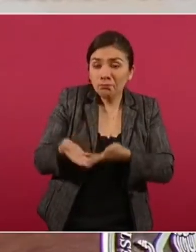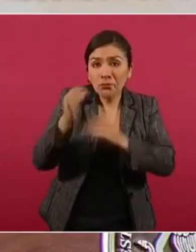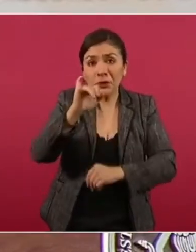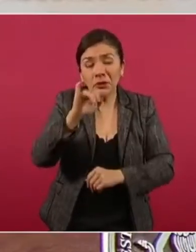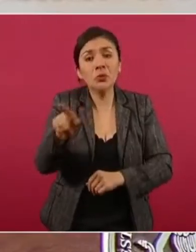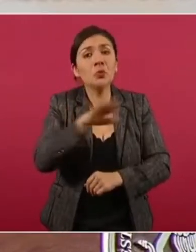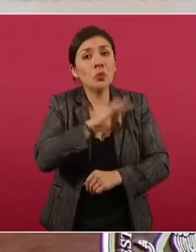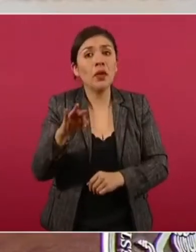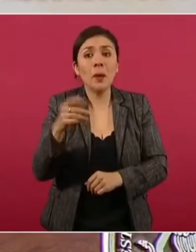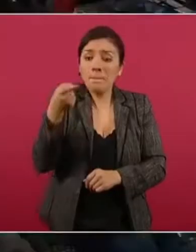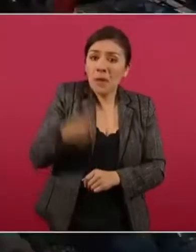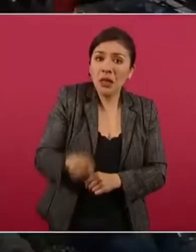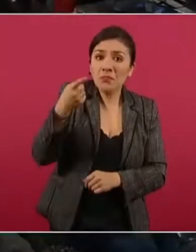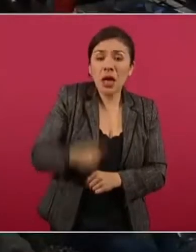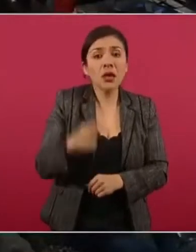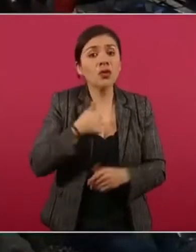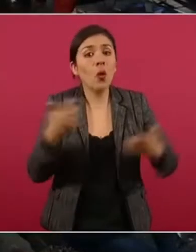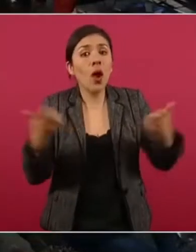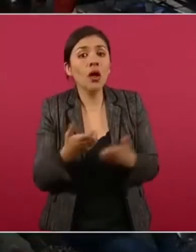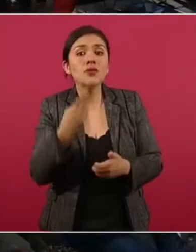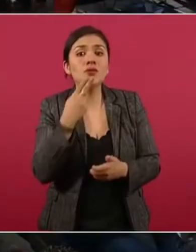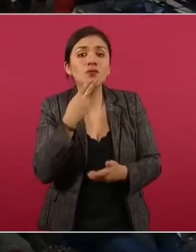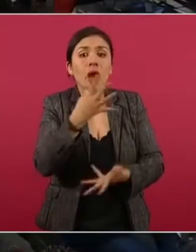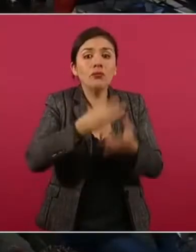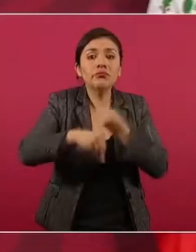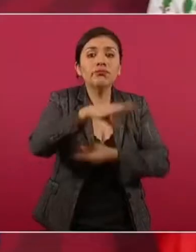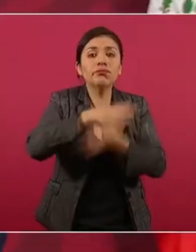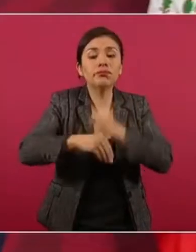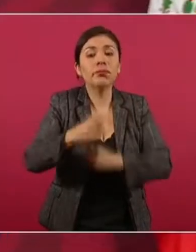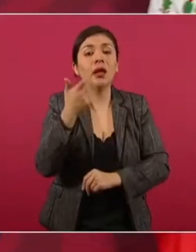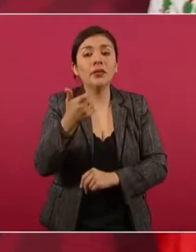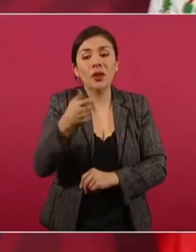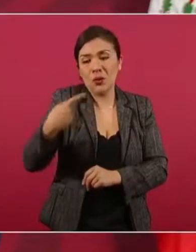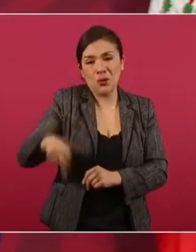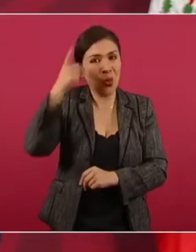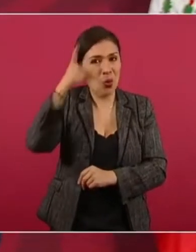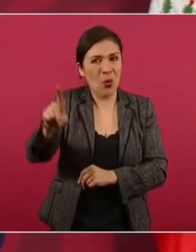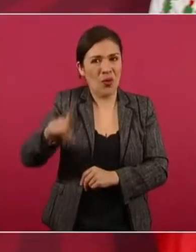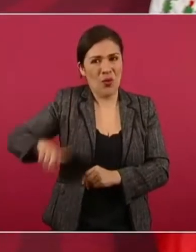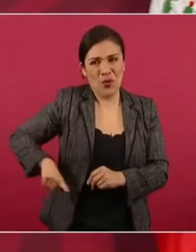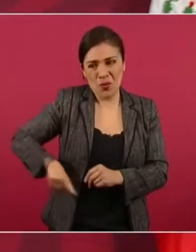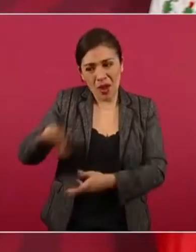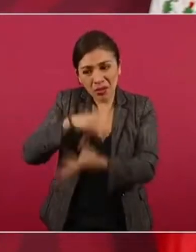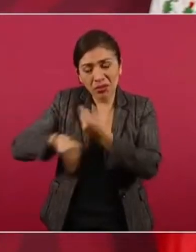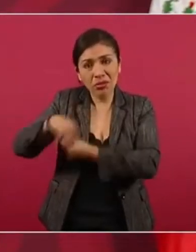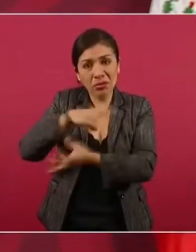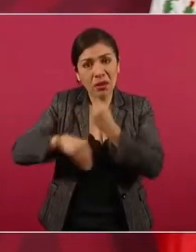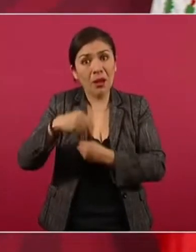que me obligue a utilizar recursos del presupuesto público